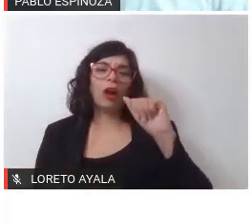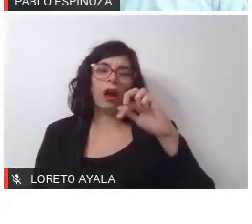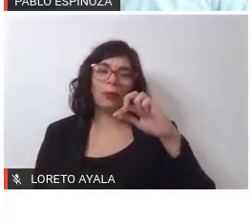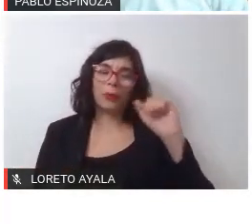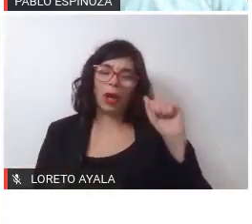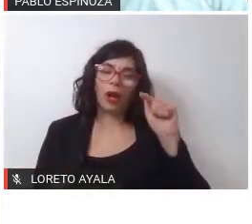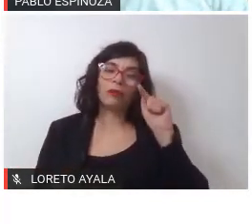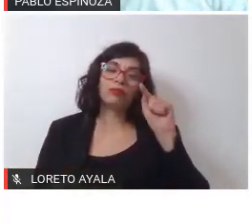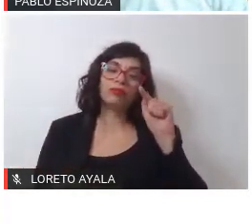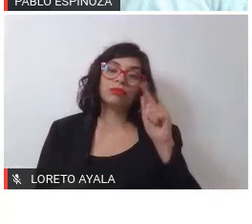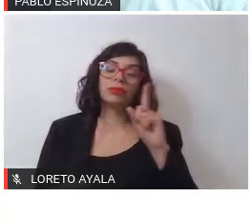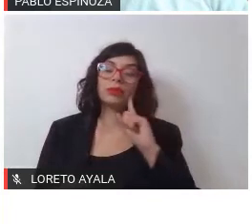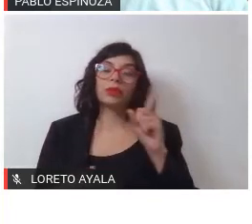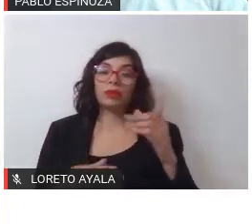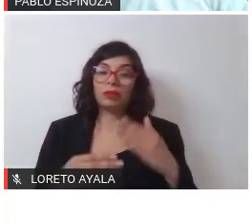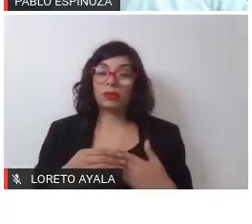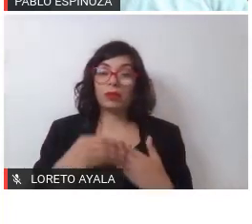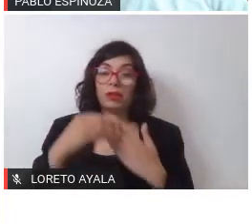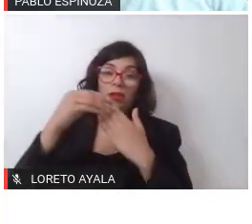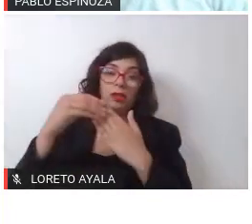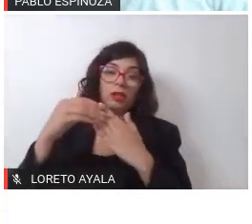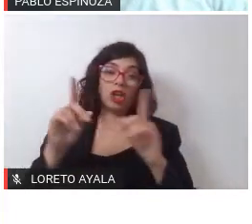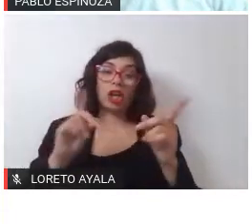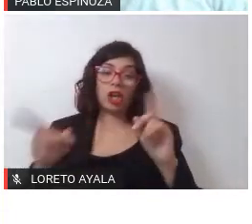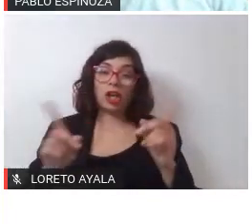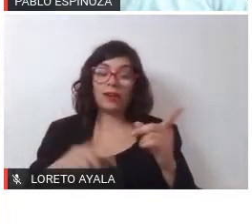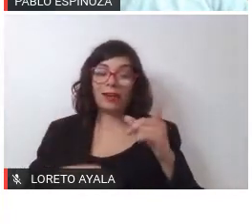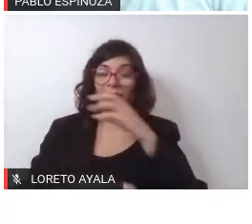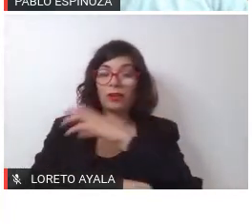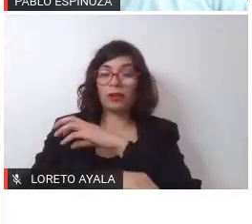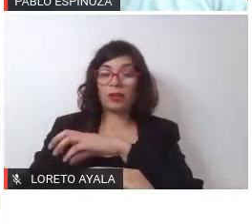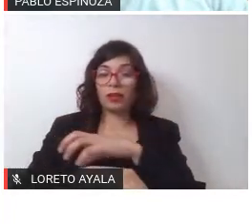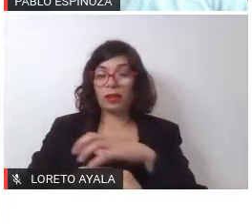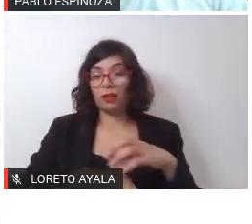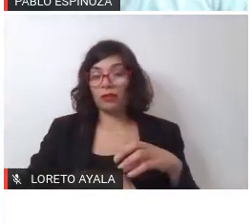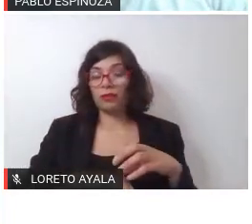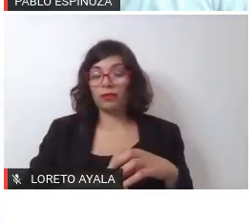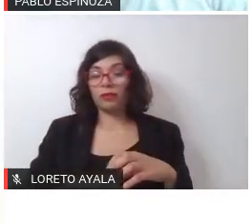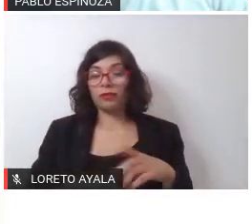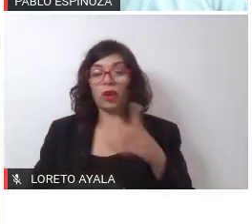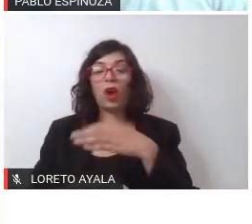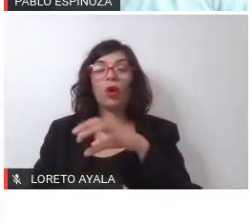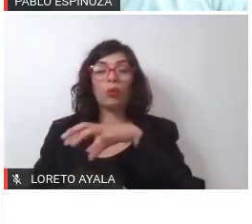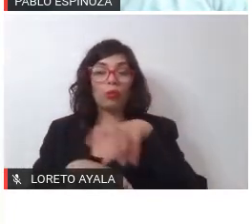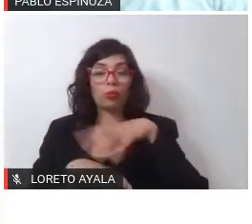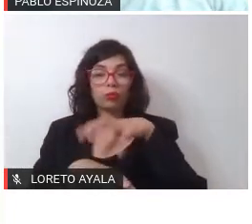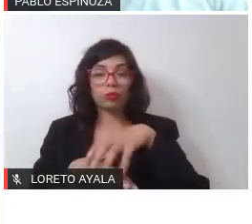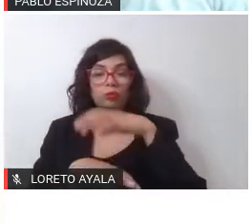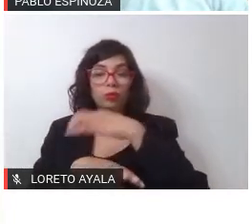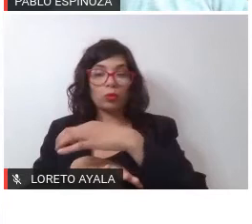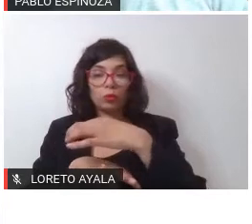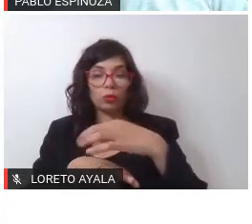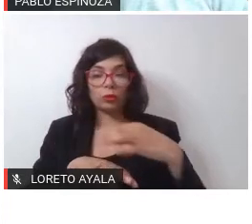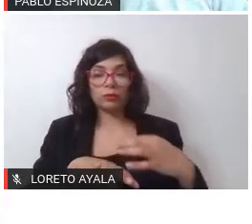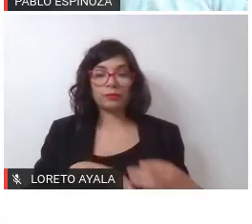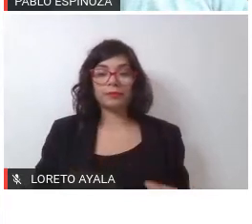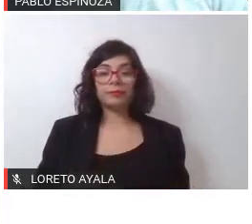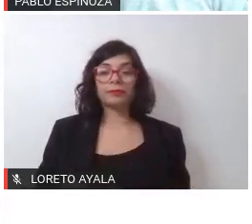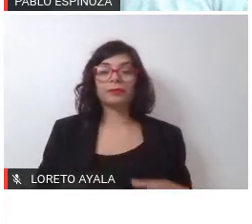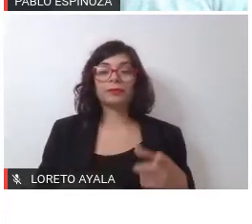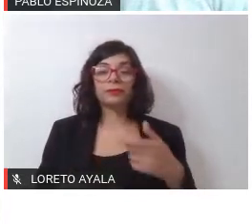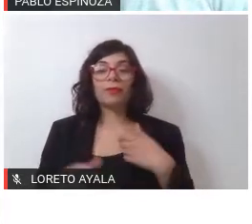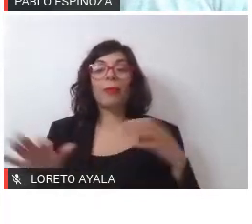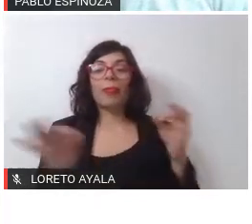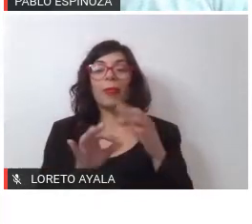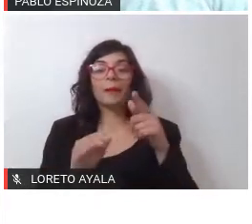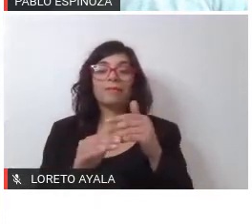que ella lidera con los coordinadores provinciales, perdón, con los coordinadores comunales. Precisamente de eso, de extender este ciclo de